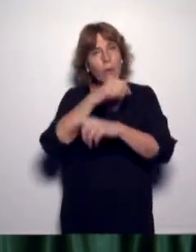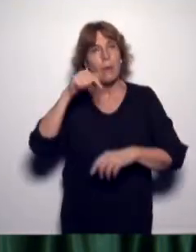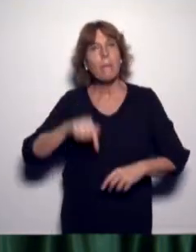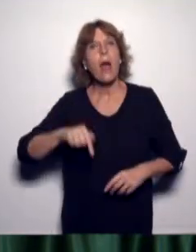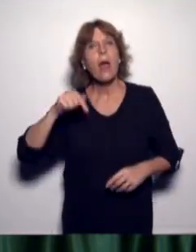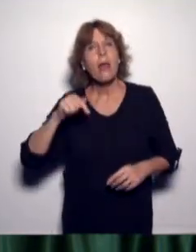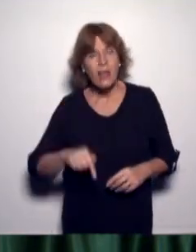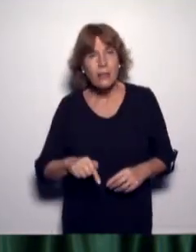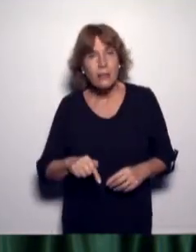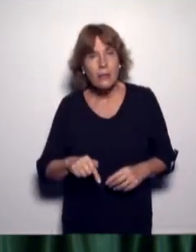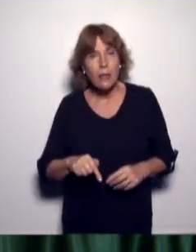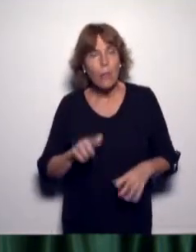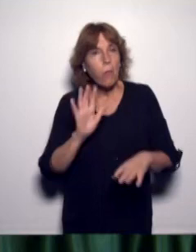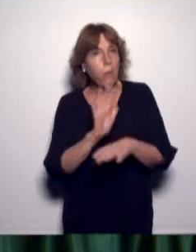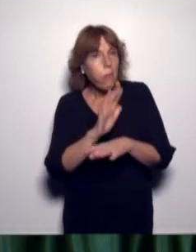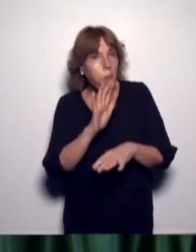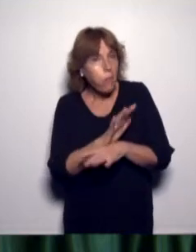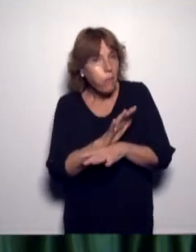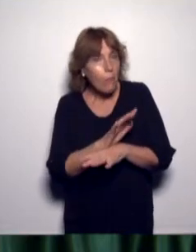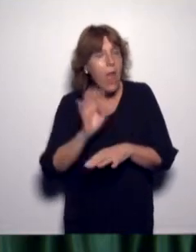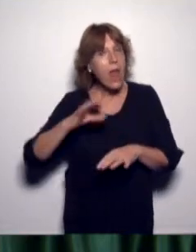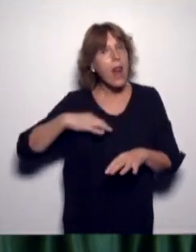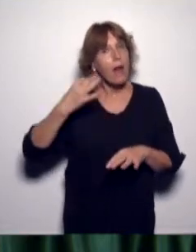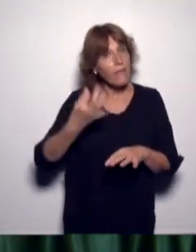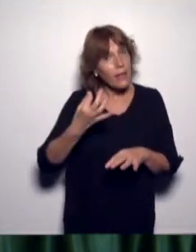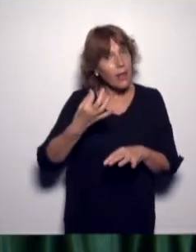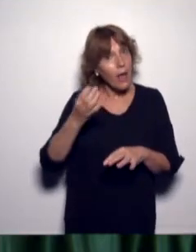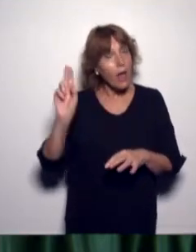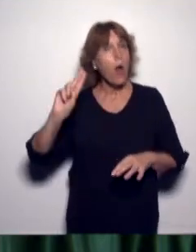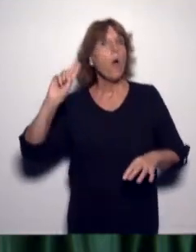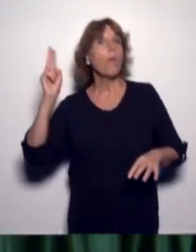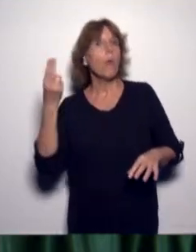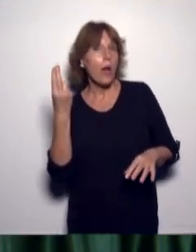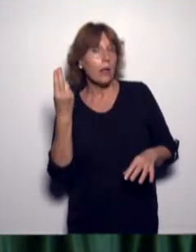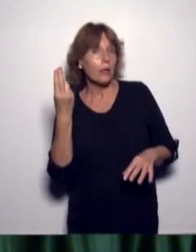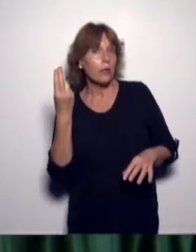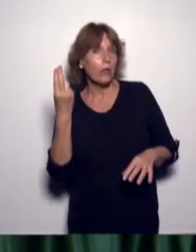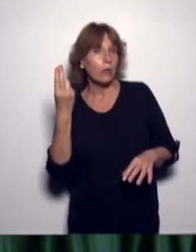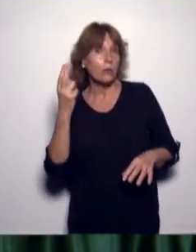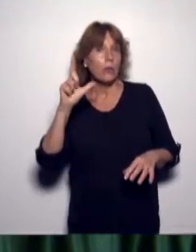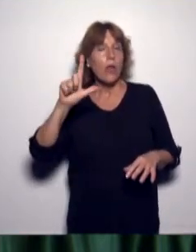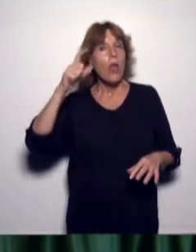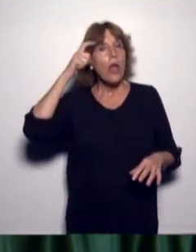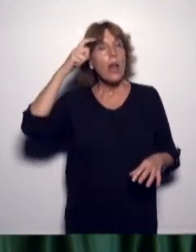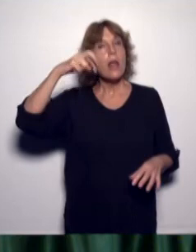de estar muerto en vida, de estar excluido, de ser un leproso moderno, ¿no? Esta